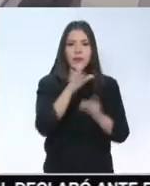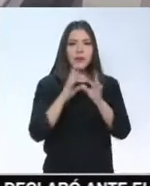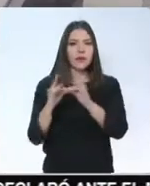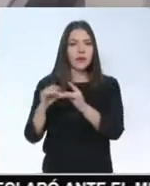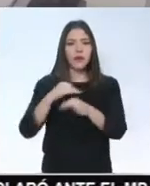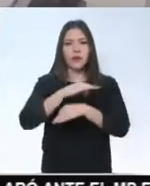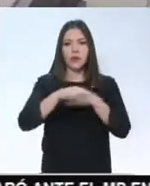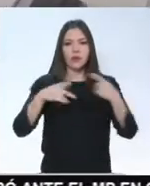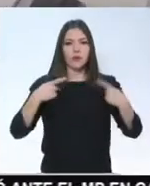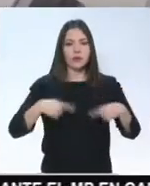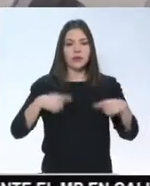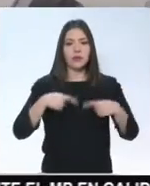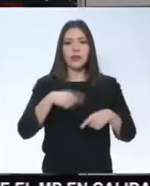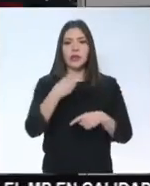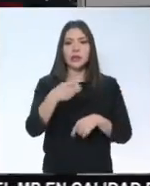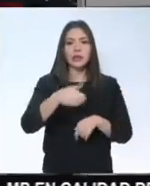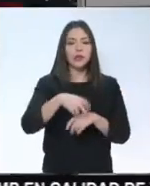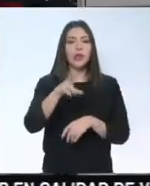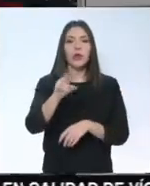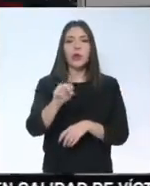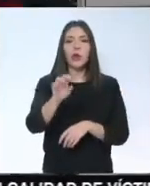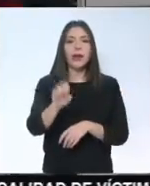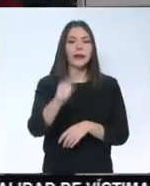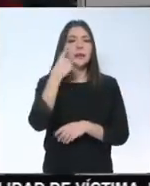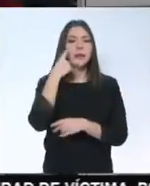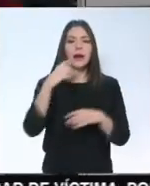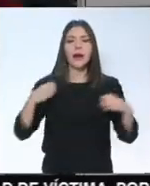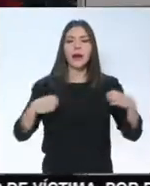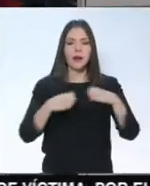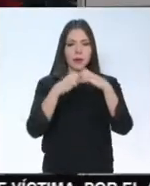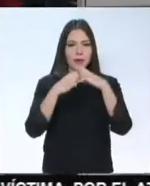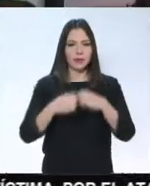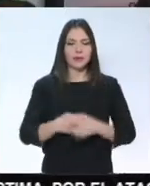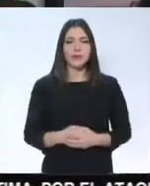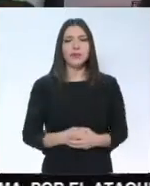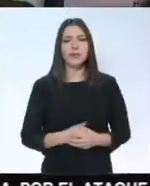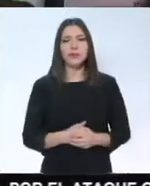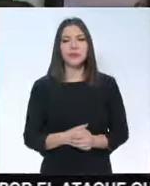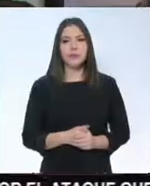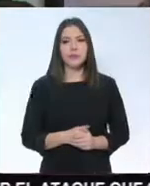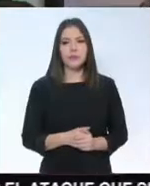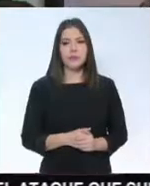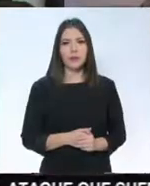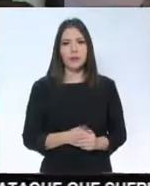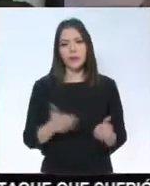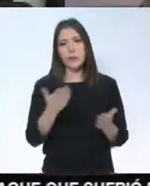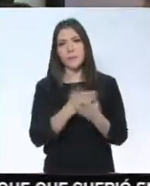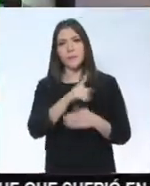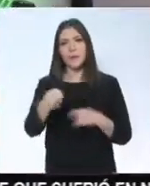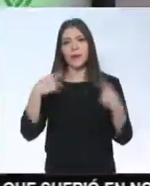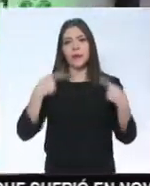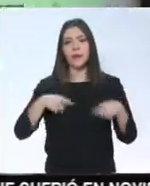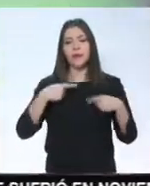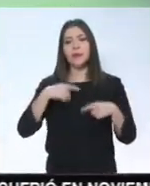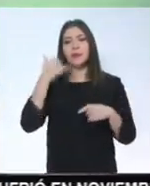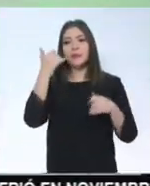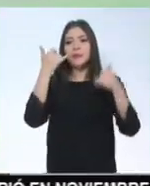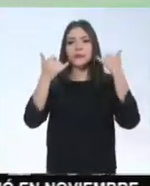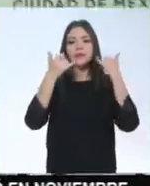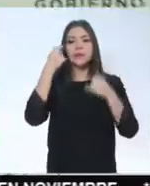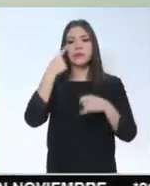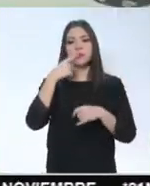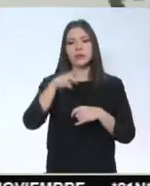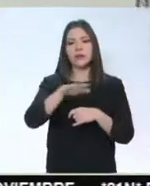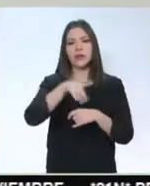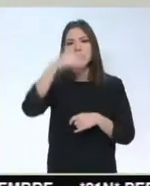es no emergencia. Jorge Luis, ¿ustedes pueden garantizar que pues las personas que estarán tomando las llamadas a través de su call center